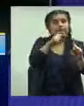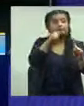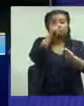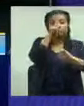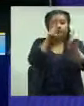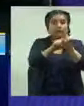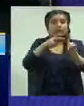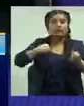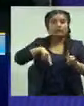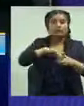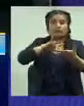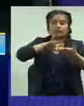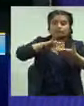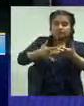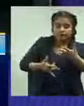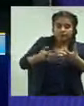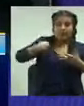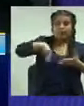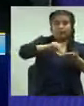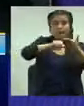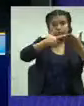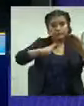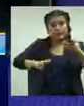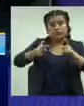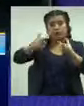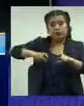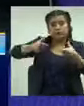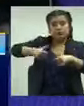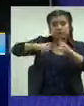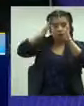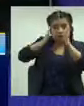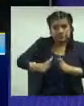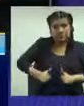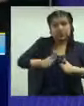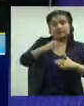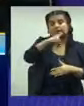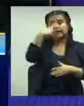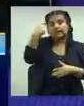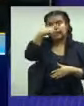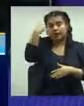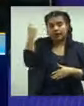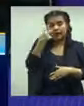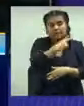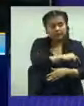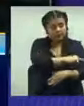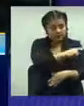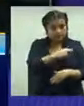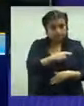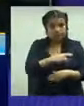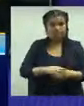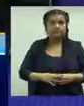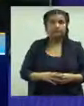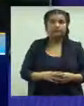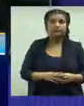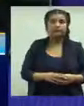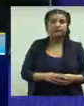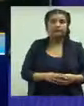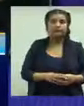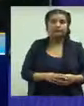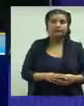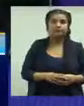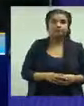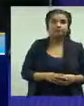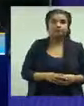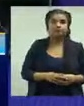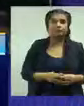un desfinanciamiento en nuestra nómina. Es la mayoría que tenemos de desfinanciamiento. Antes que avances, no